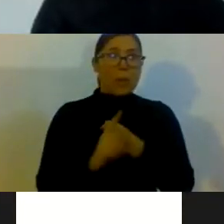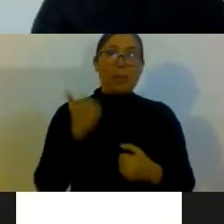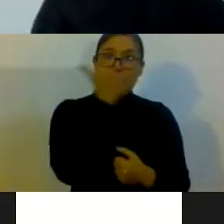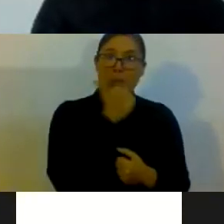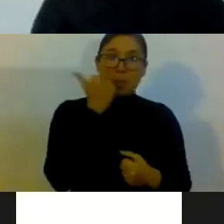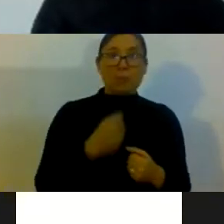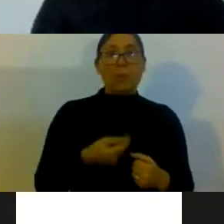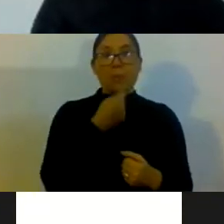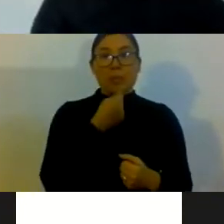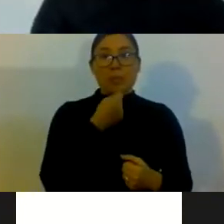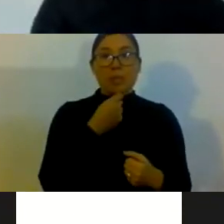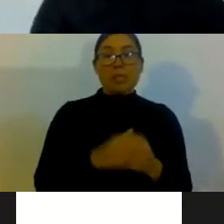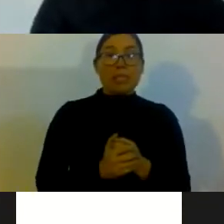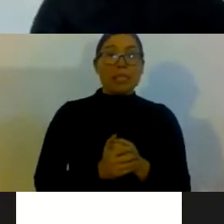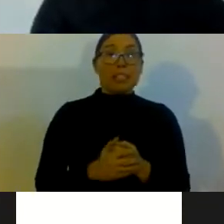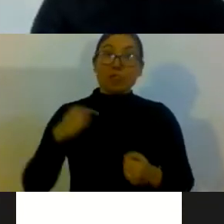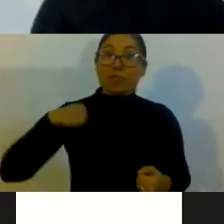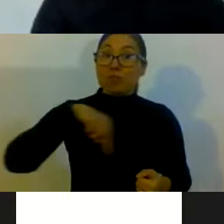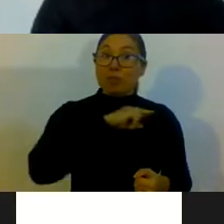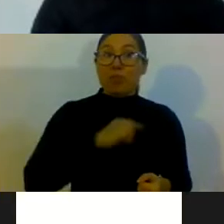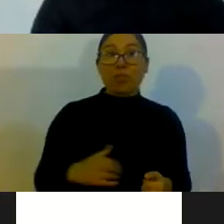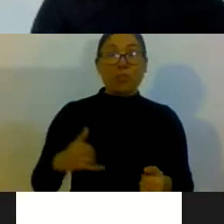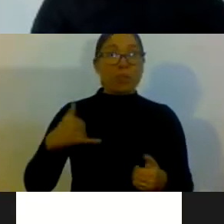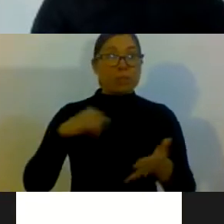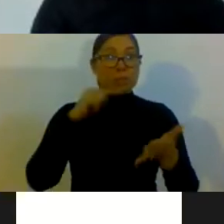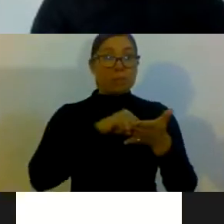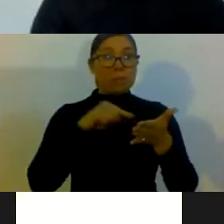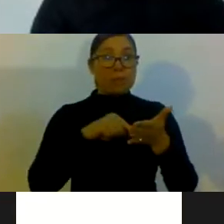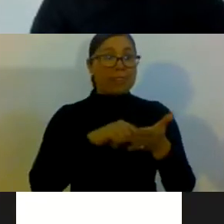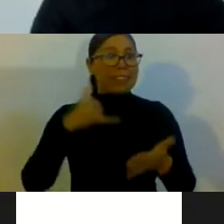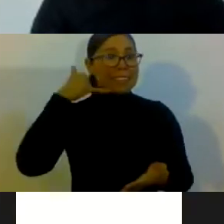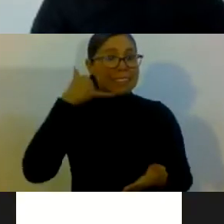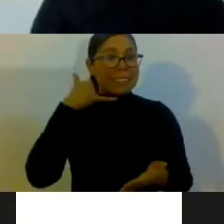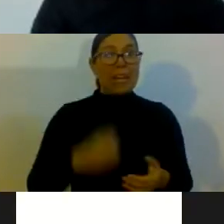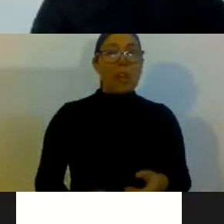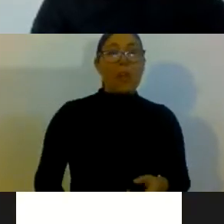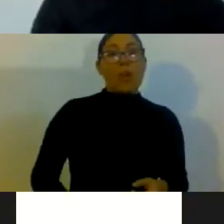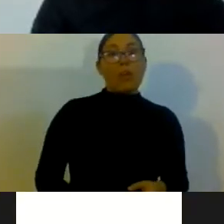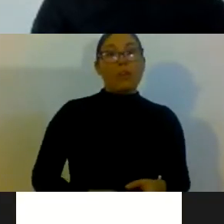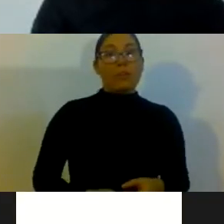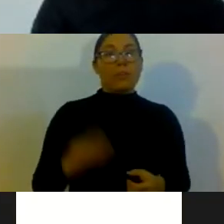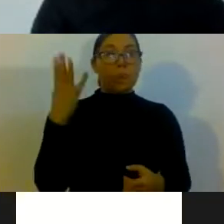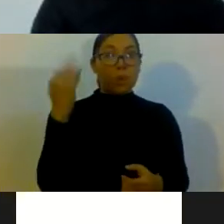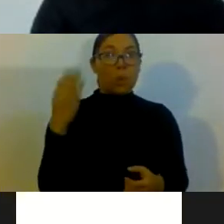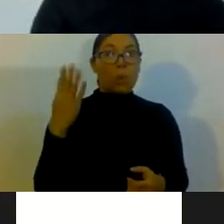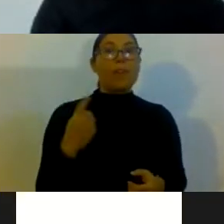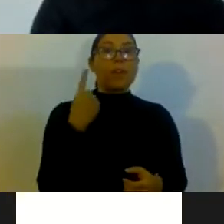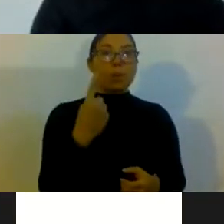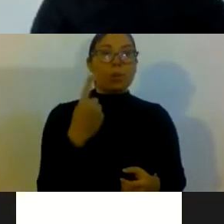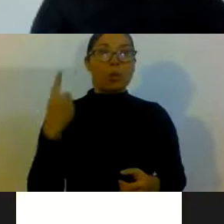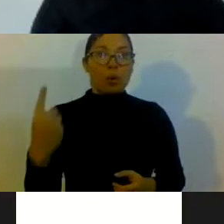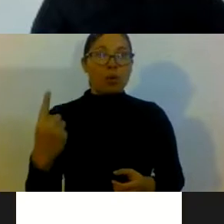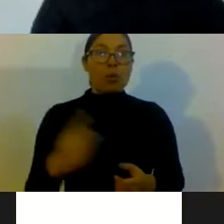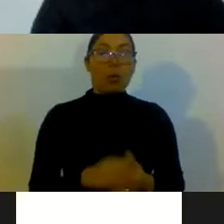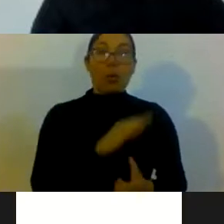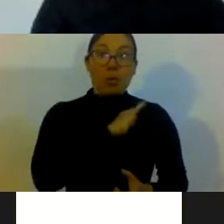de canalización de cualquiera de estas problemáticas. Lo ponemos a disposición, es un teléfono de no